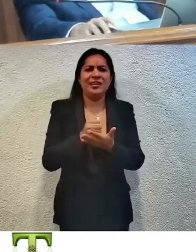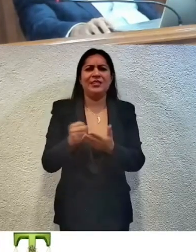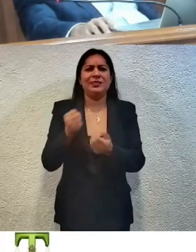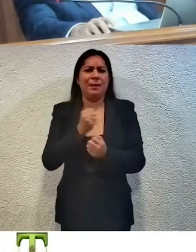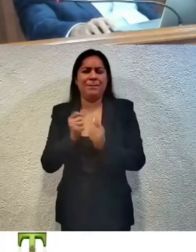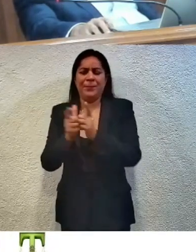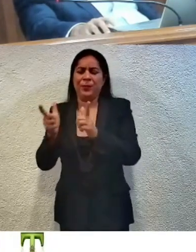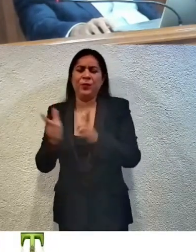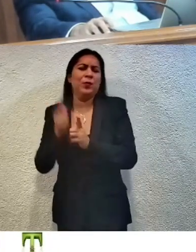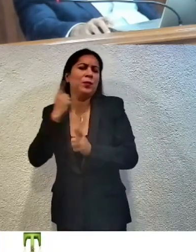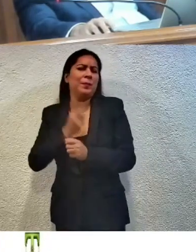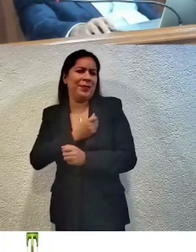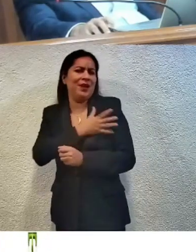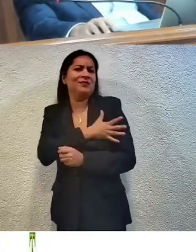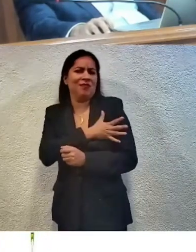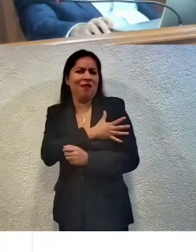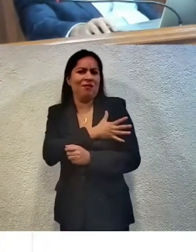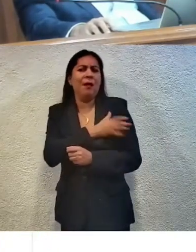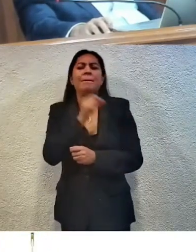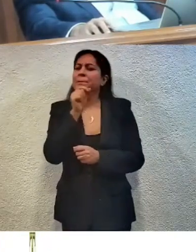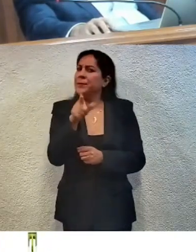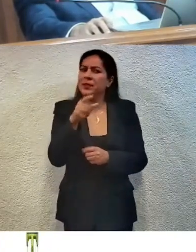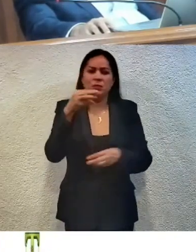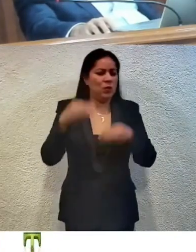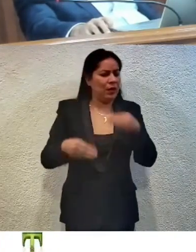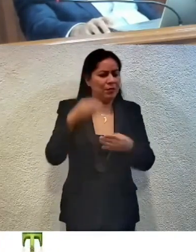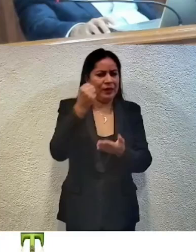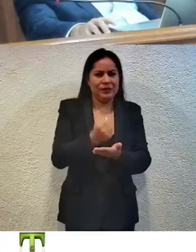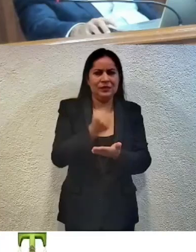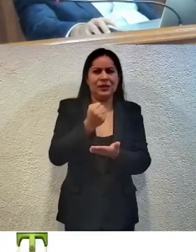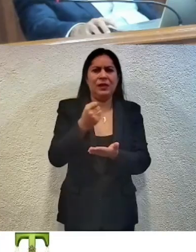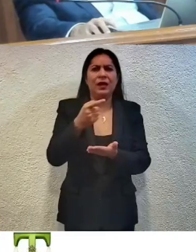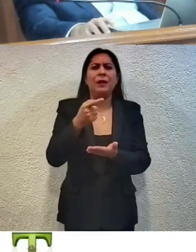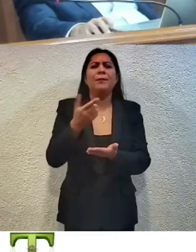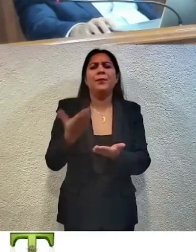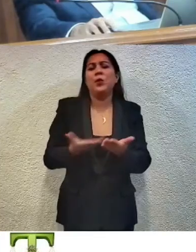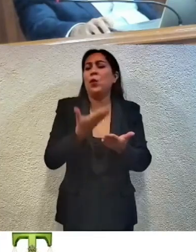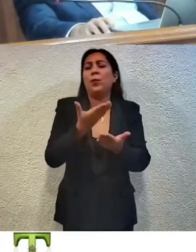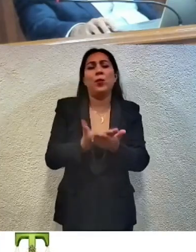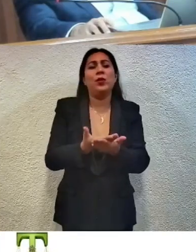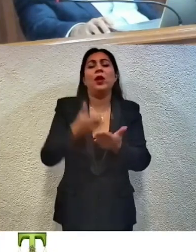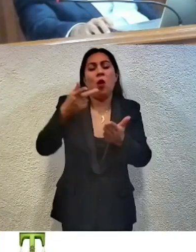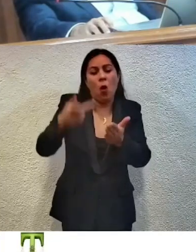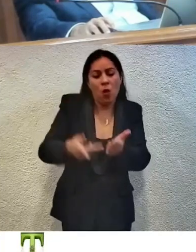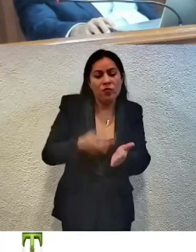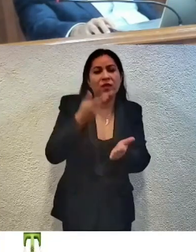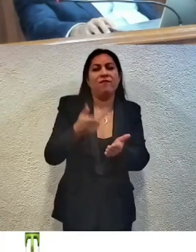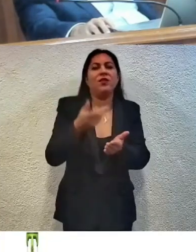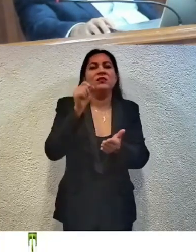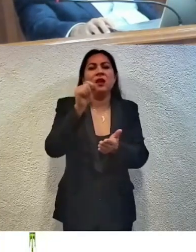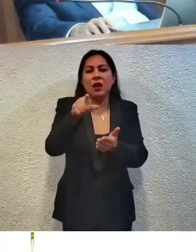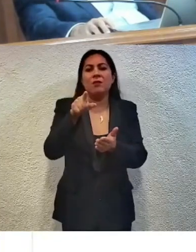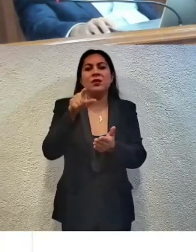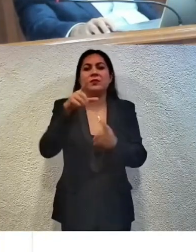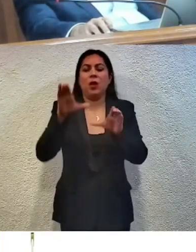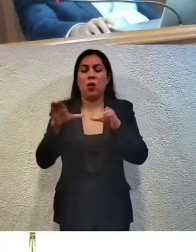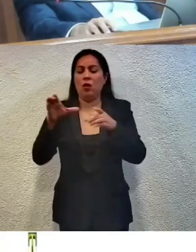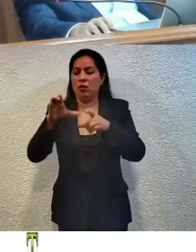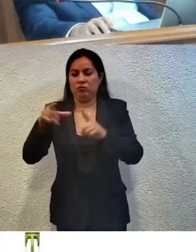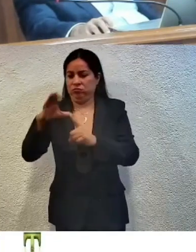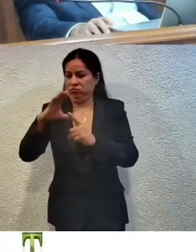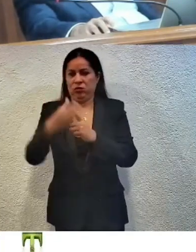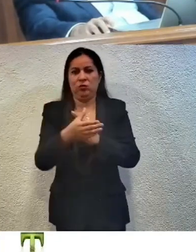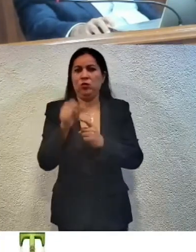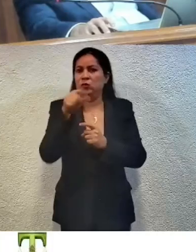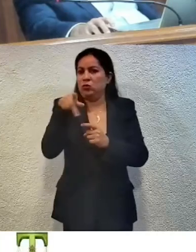Bienestar Guerrero. Asimismo, la magistratura ponente propone requerirle de nueva cuenta a la multicitada comisión por